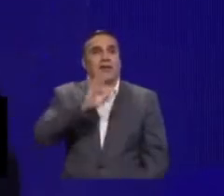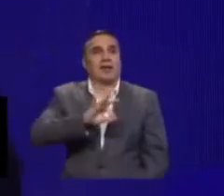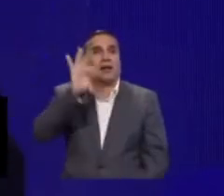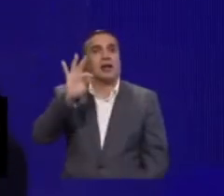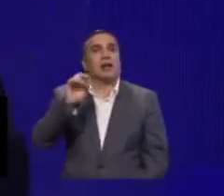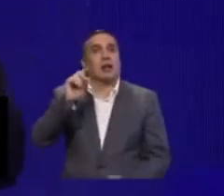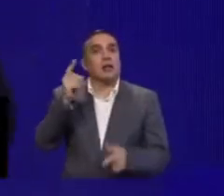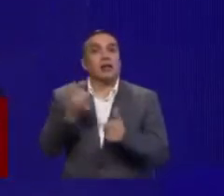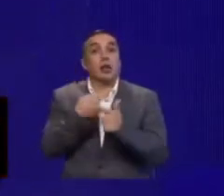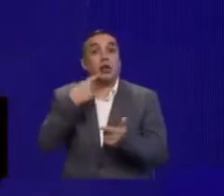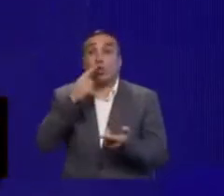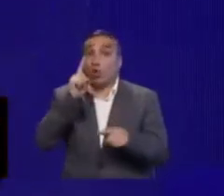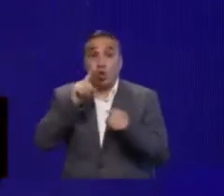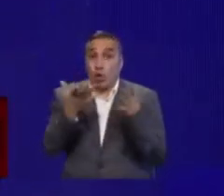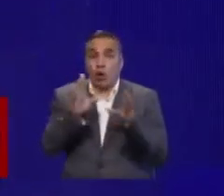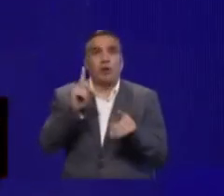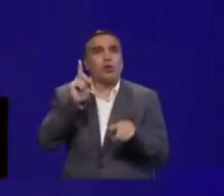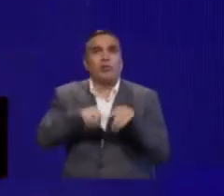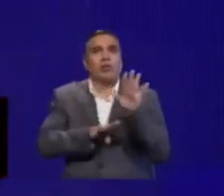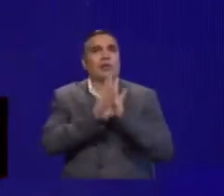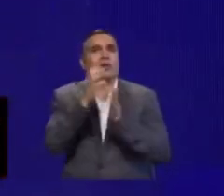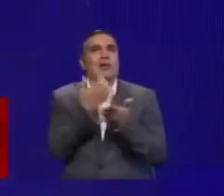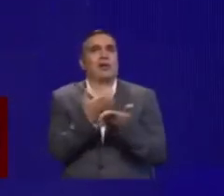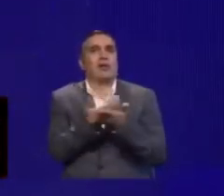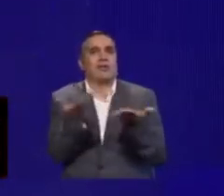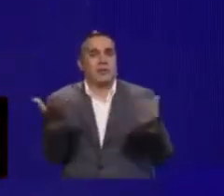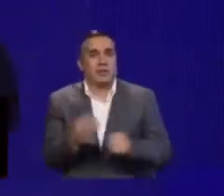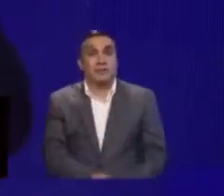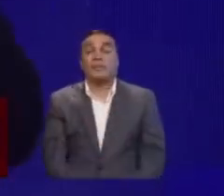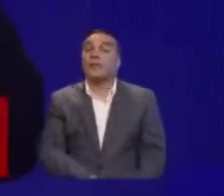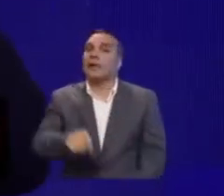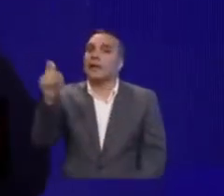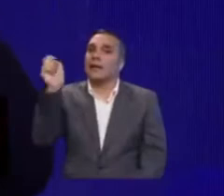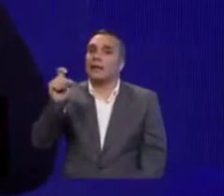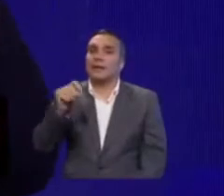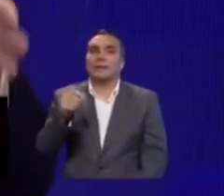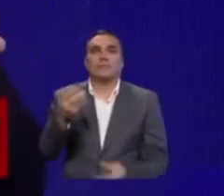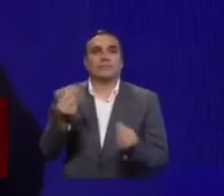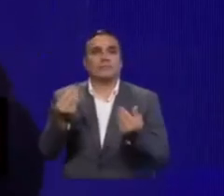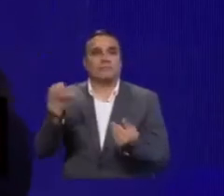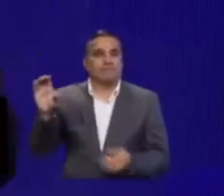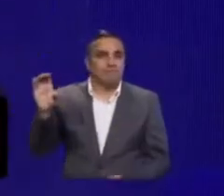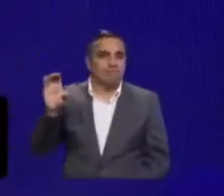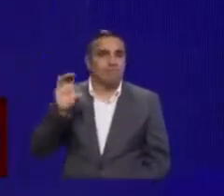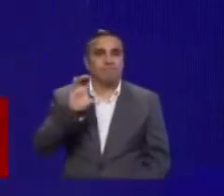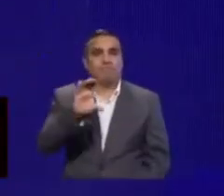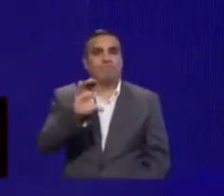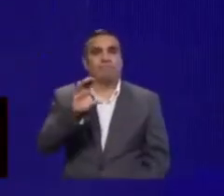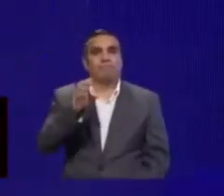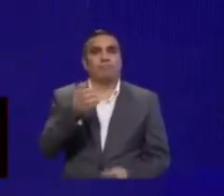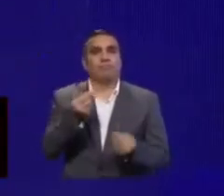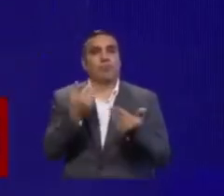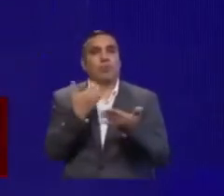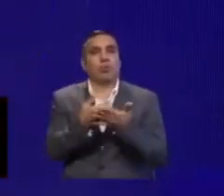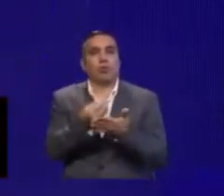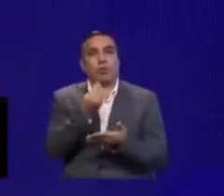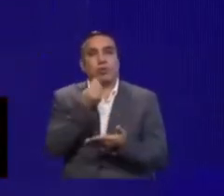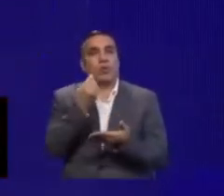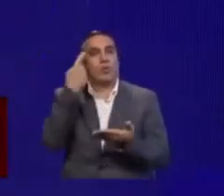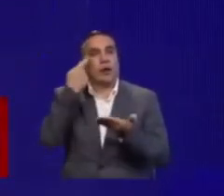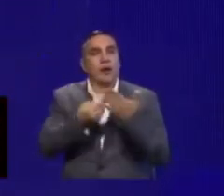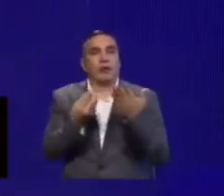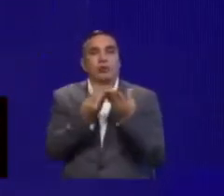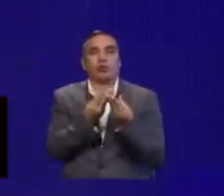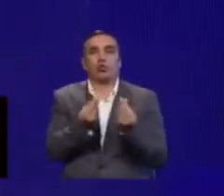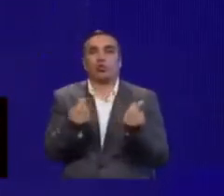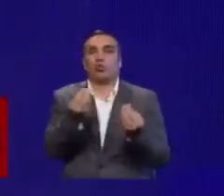la economía. Y además de reactivar la economía, es necesaria una canasta alimentaria para solucionar el problema del hambre que crece